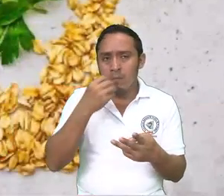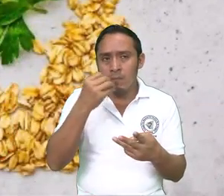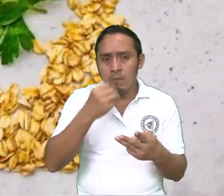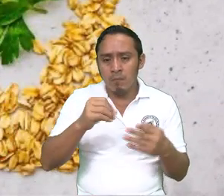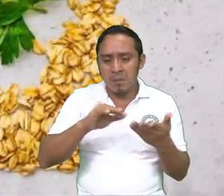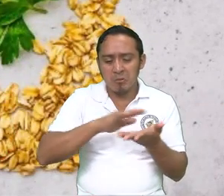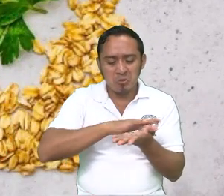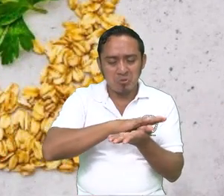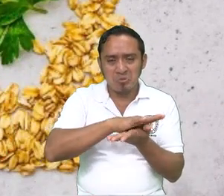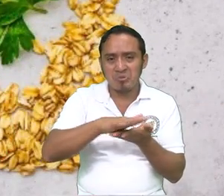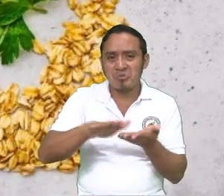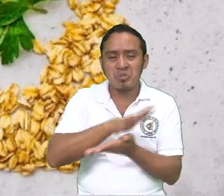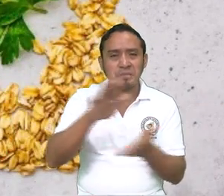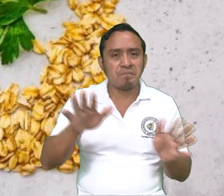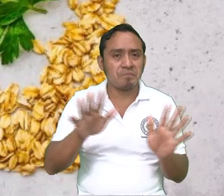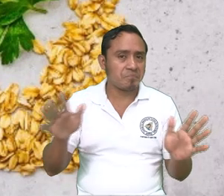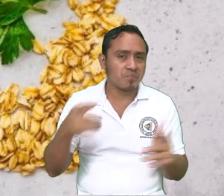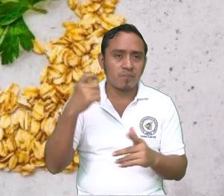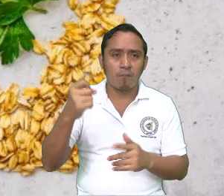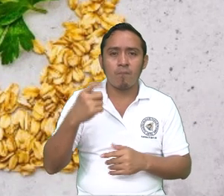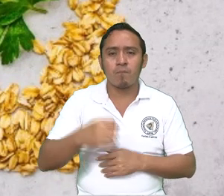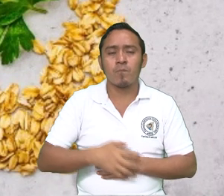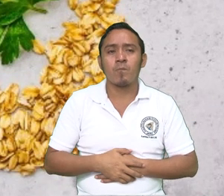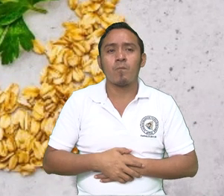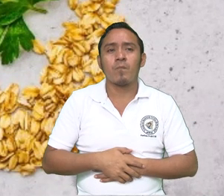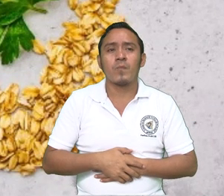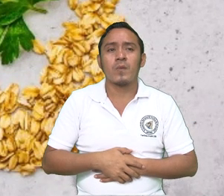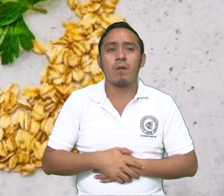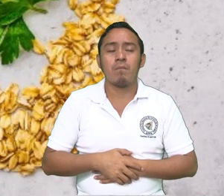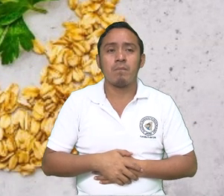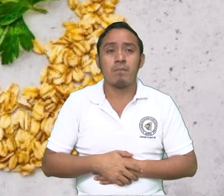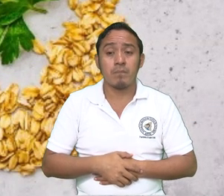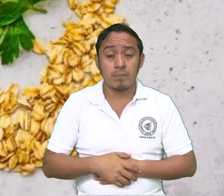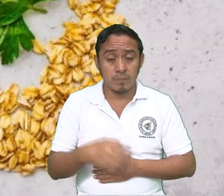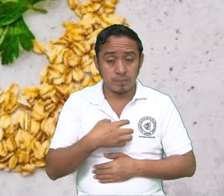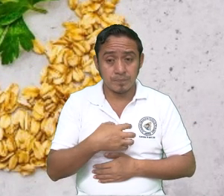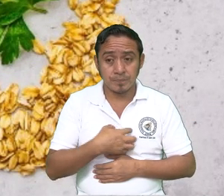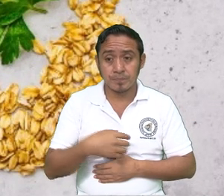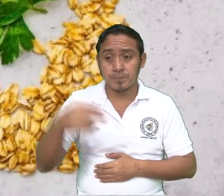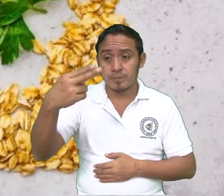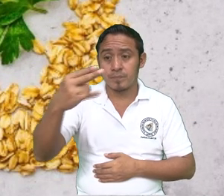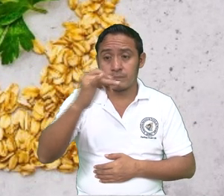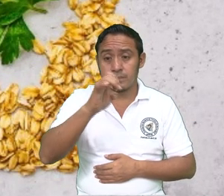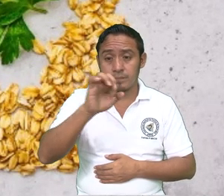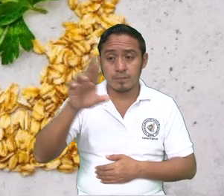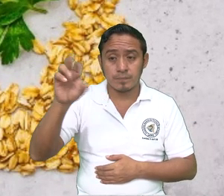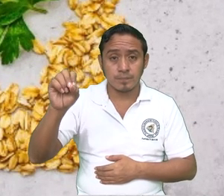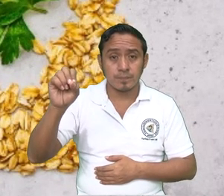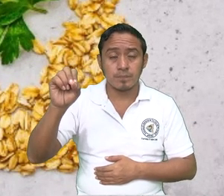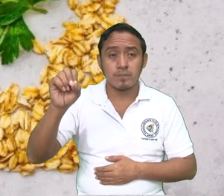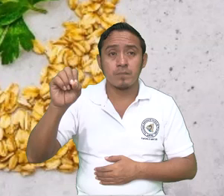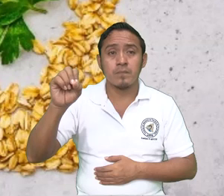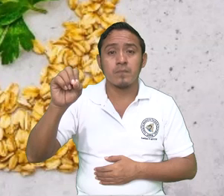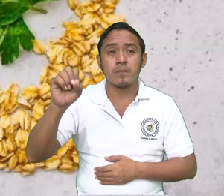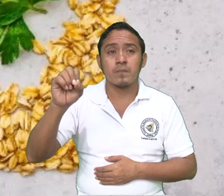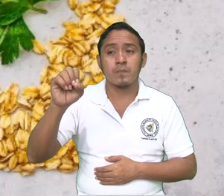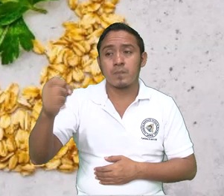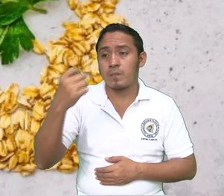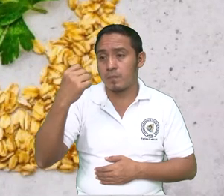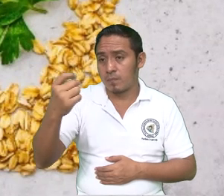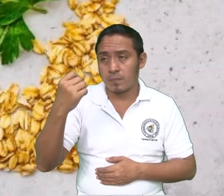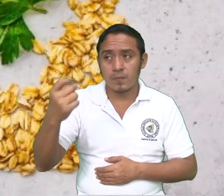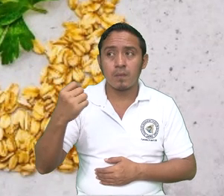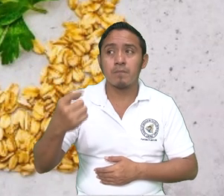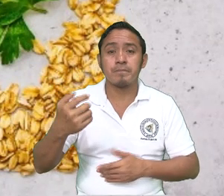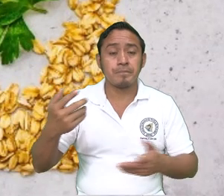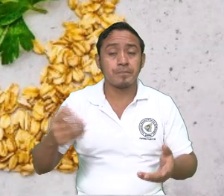superficial entonces él el gen del hierro propiamente e insuficiente